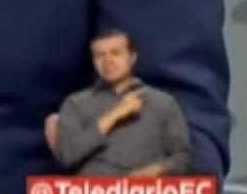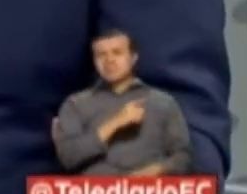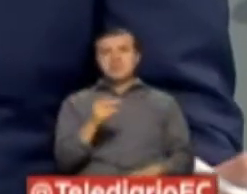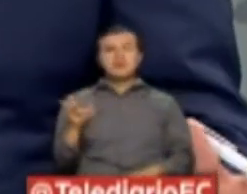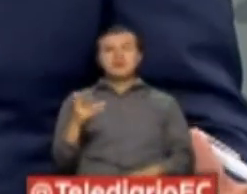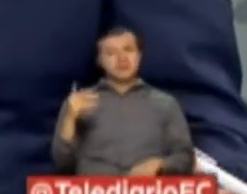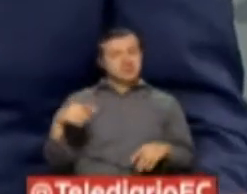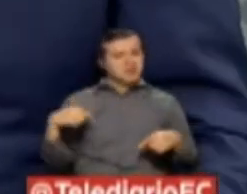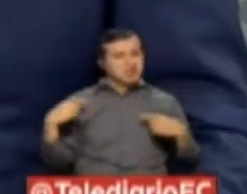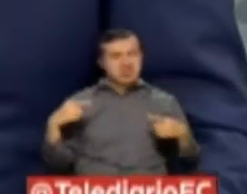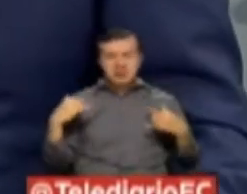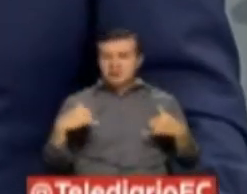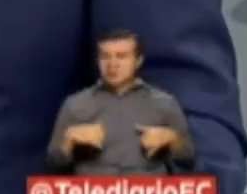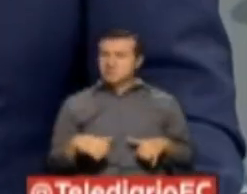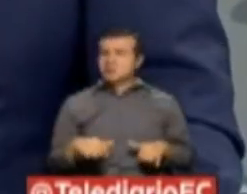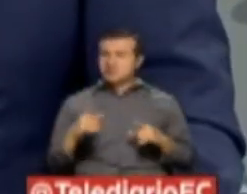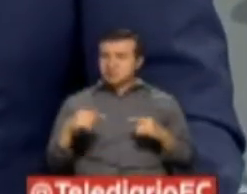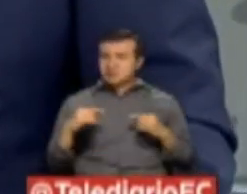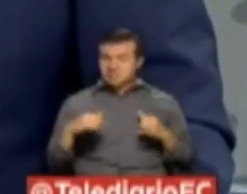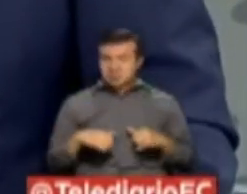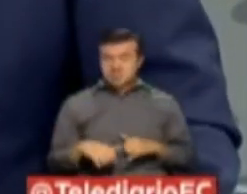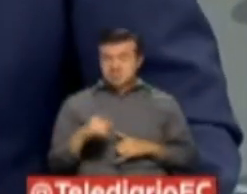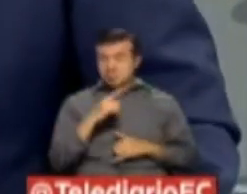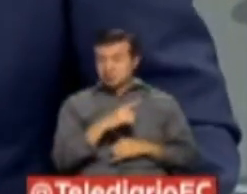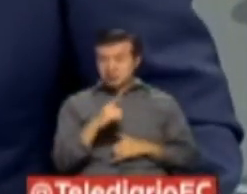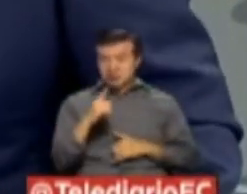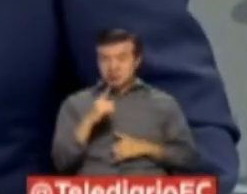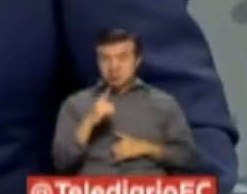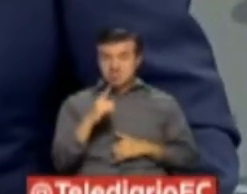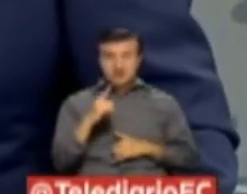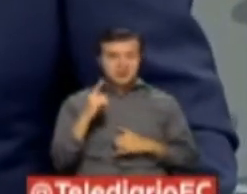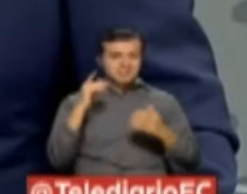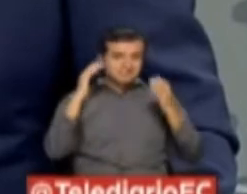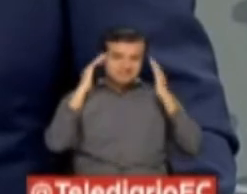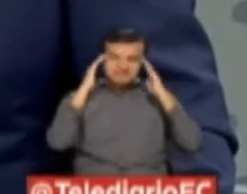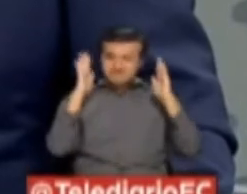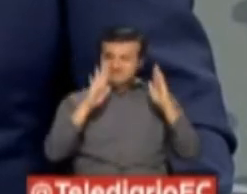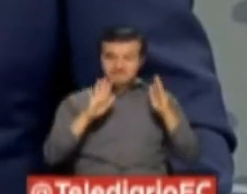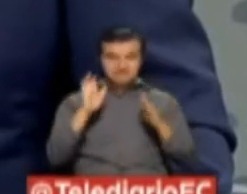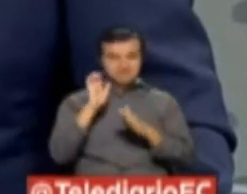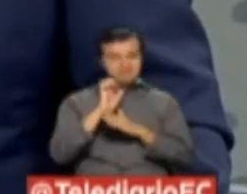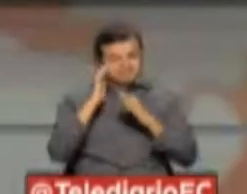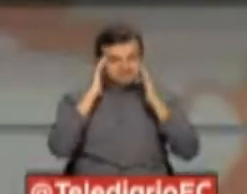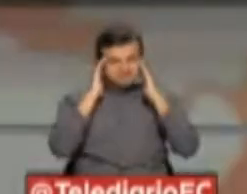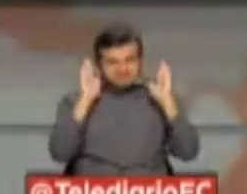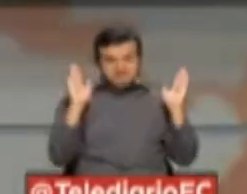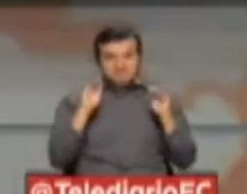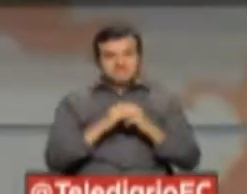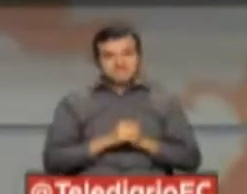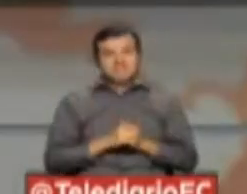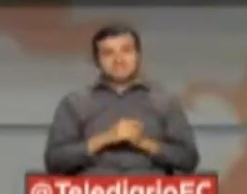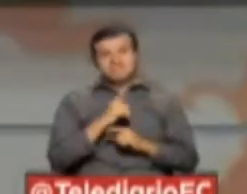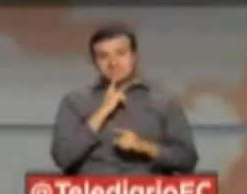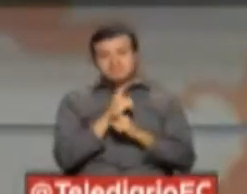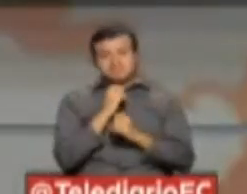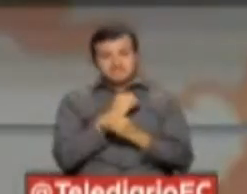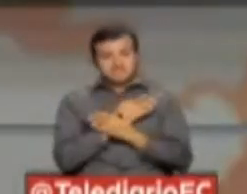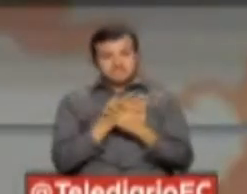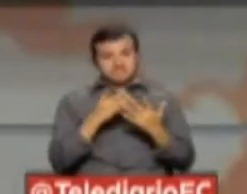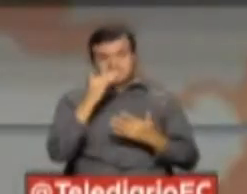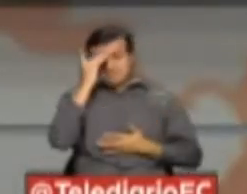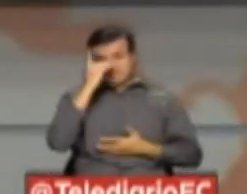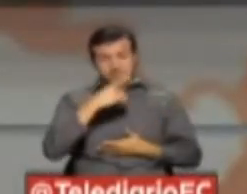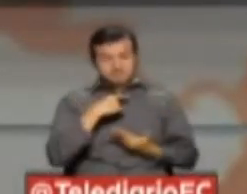cotidianamente también y de ello no teníamos noticia en el país y reiteró también las